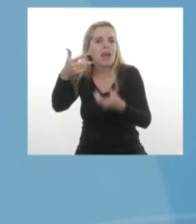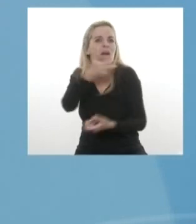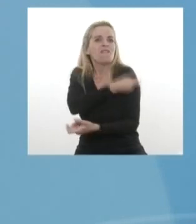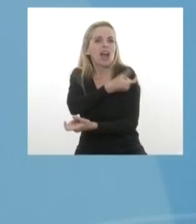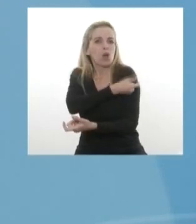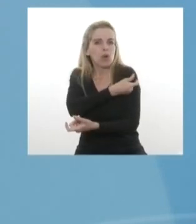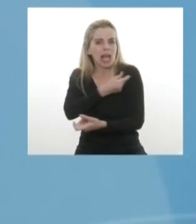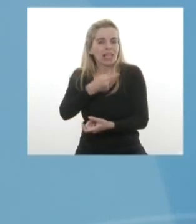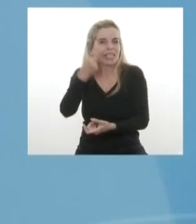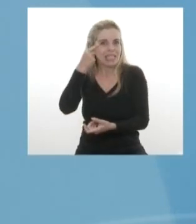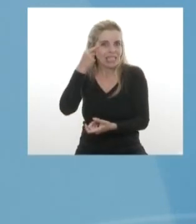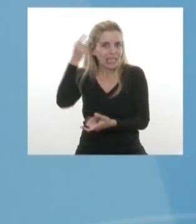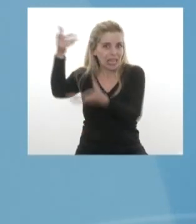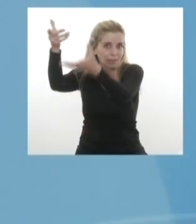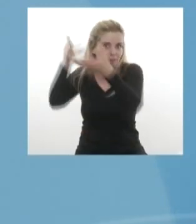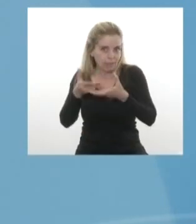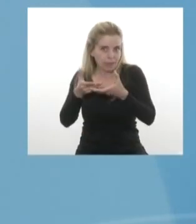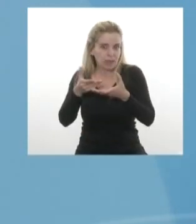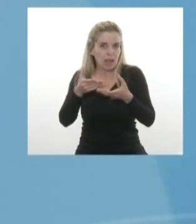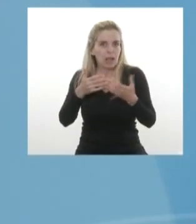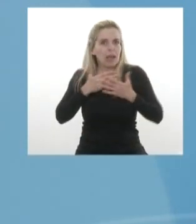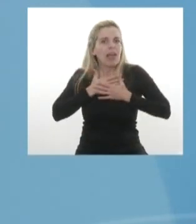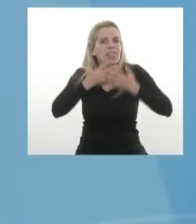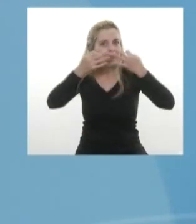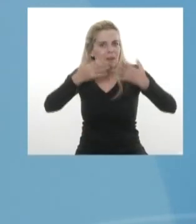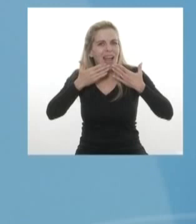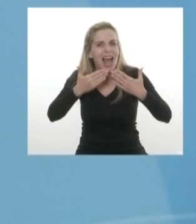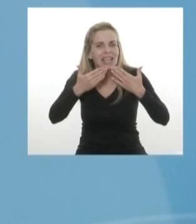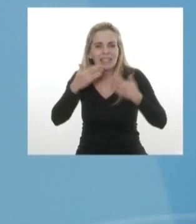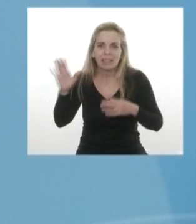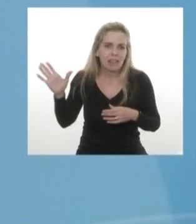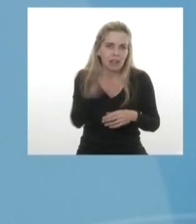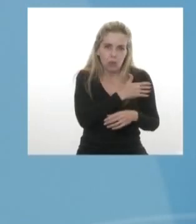Sinopharm. A todos ellos, mi sincera gratitud.